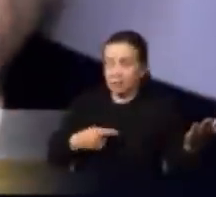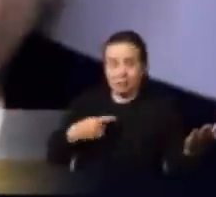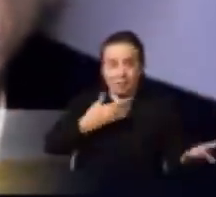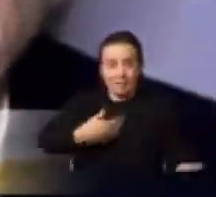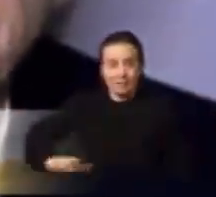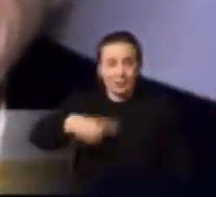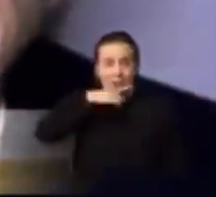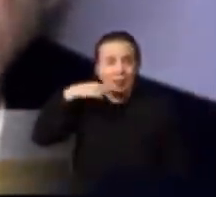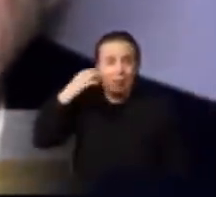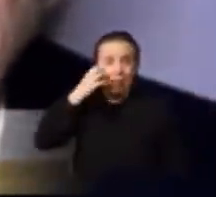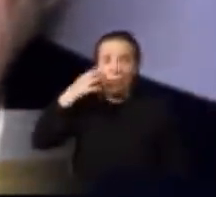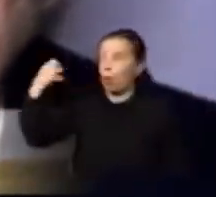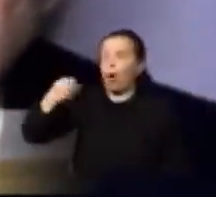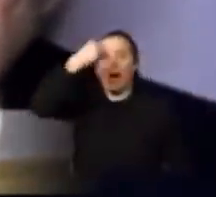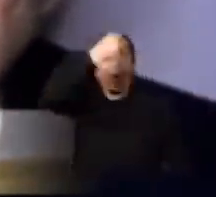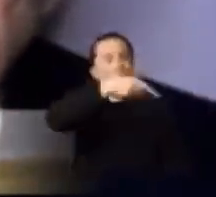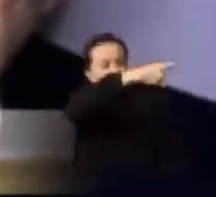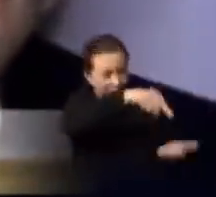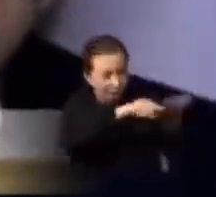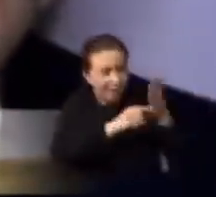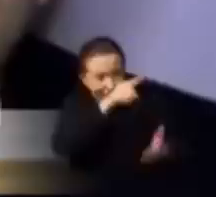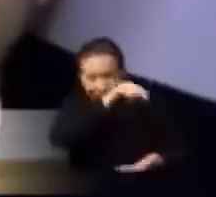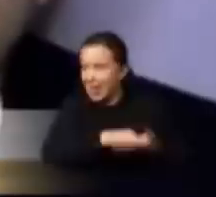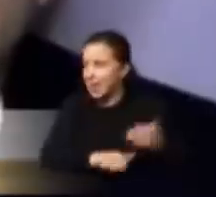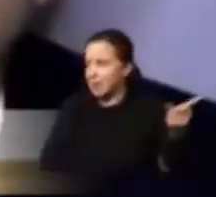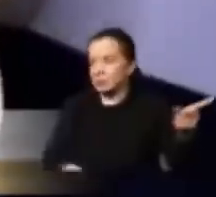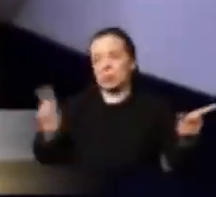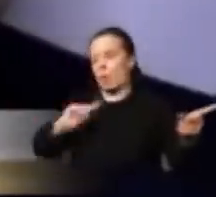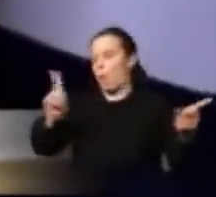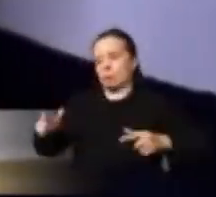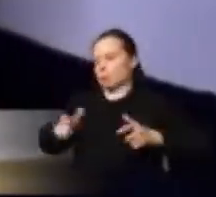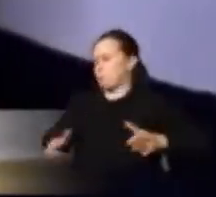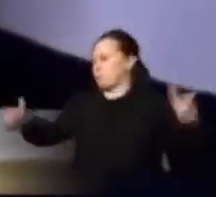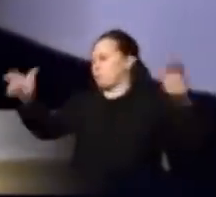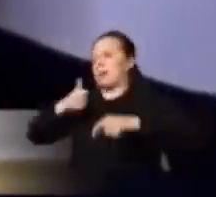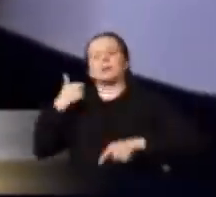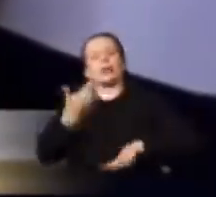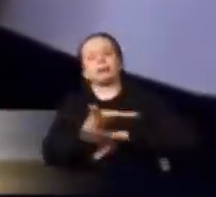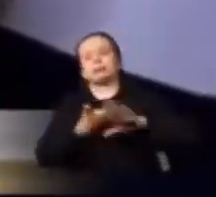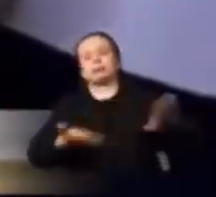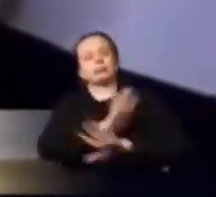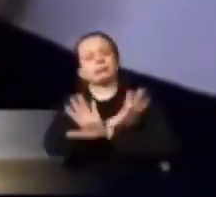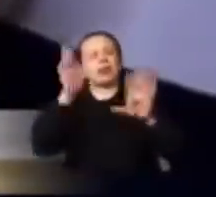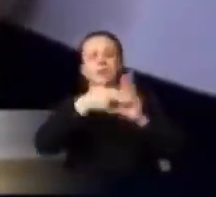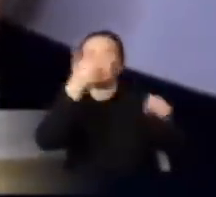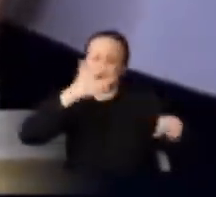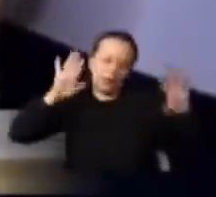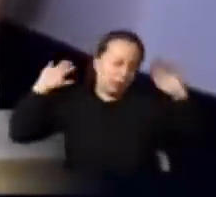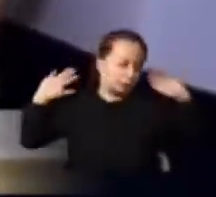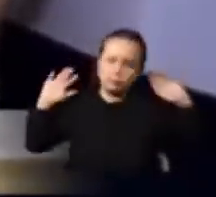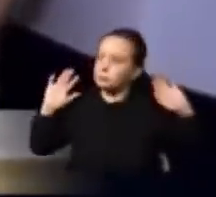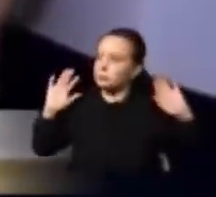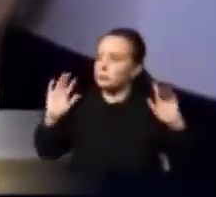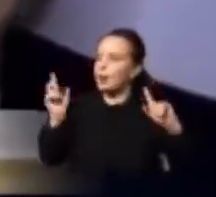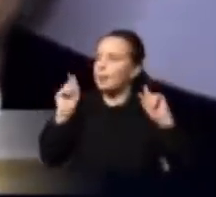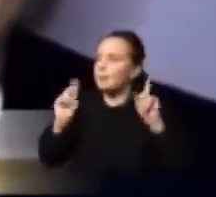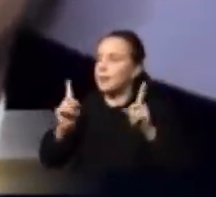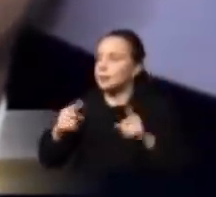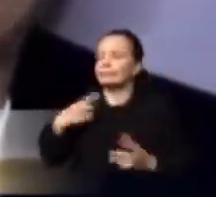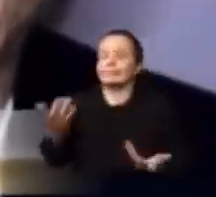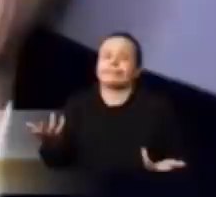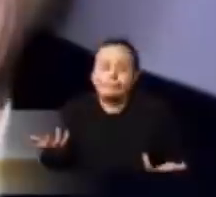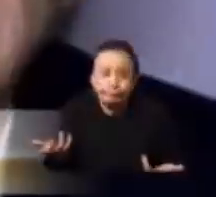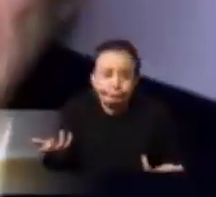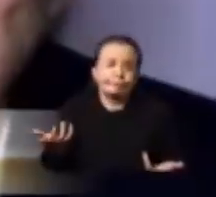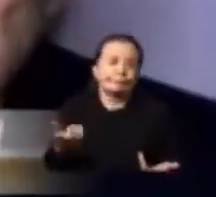cargo. Y por eso es que estamos pidiendo que el Congreso lo saque. Pero yo no me hago ninguna ilusión, porque lamentablemente estamos ante un